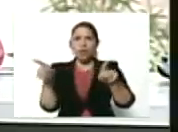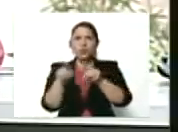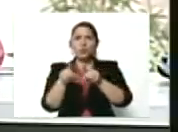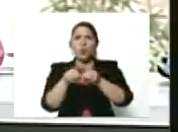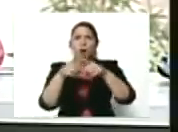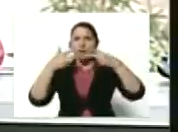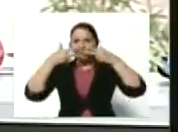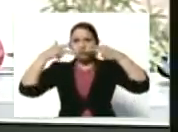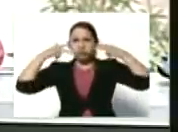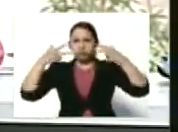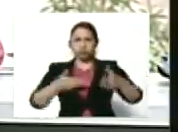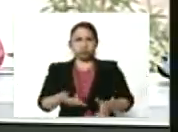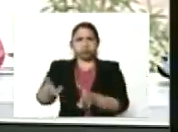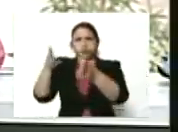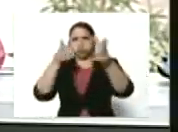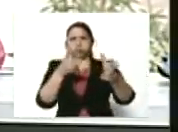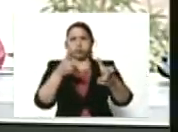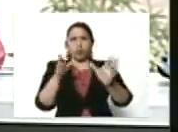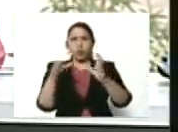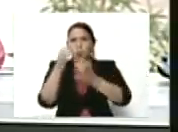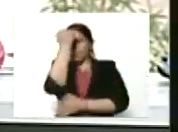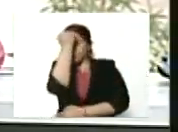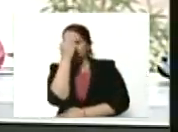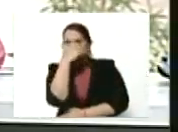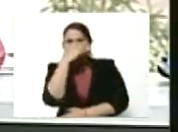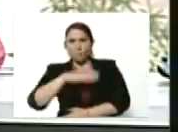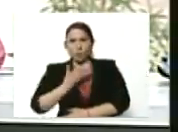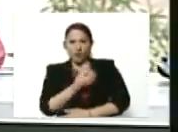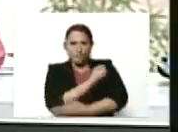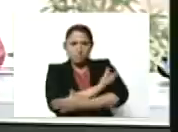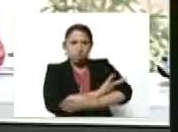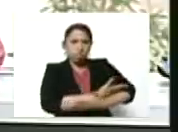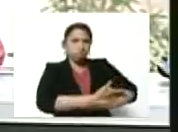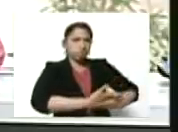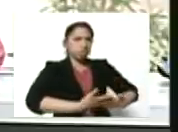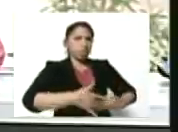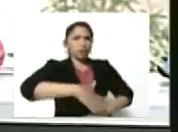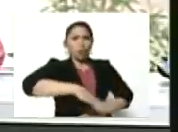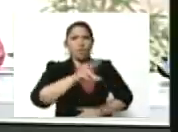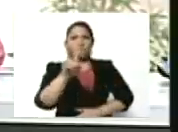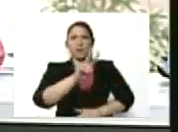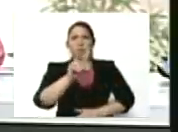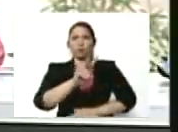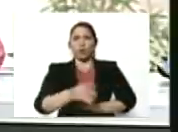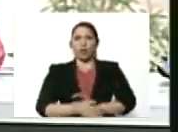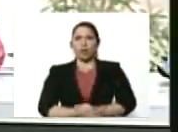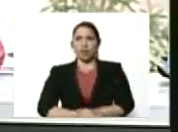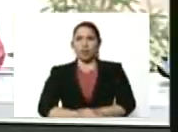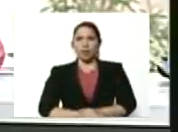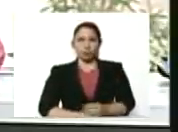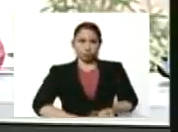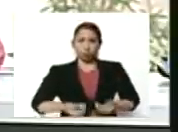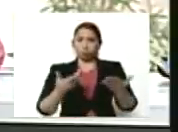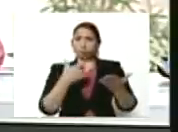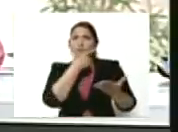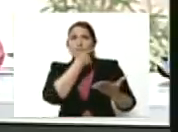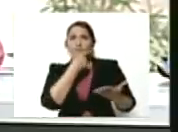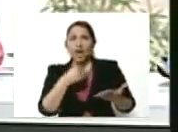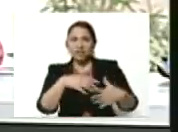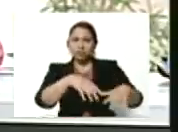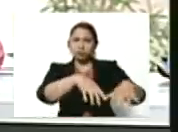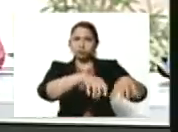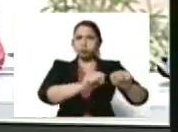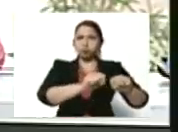de mercenarios podía venir, llenar de sangre a Venezuela y llegarían fácilmente a la conquista